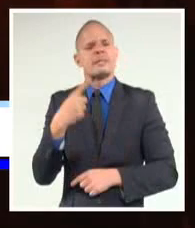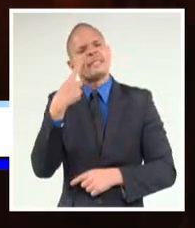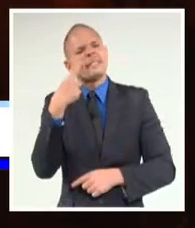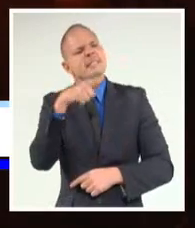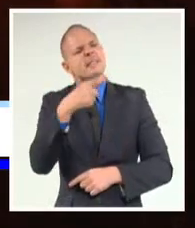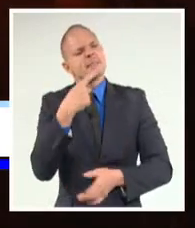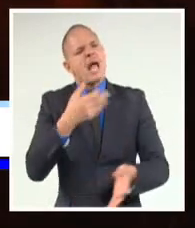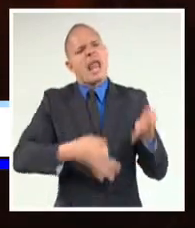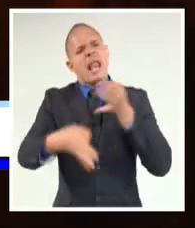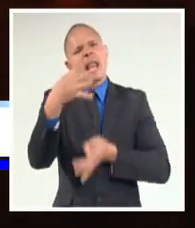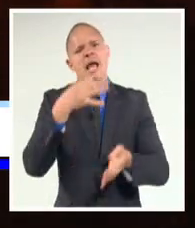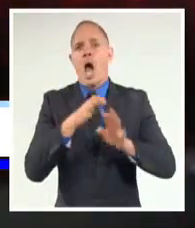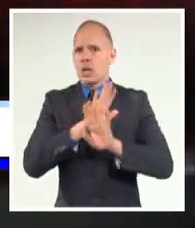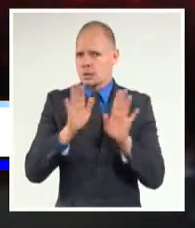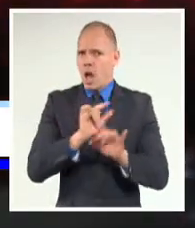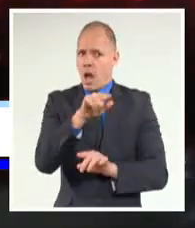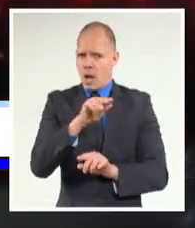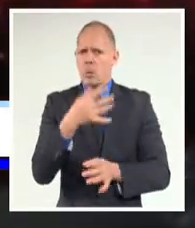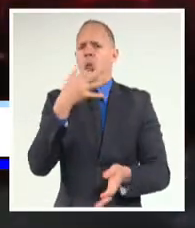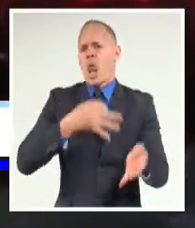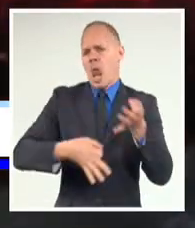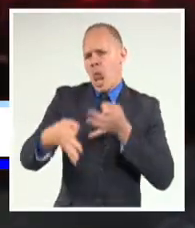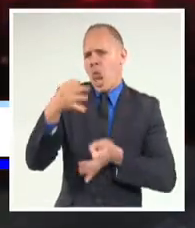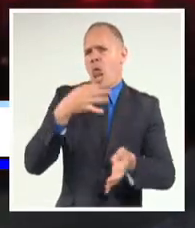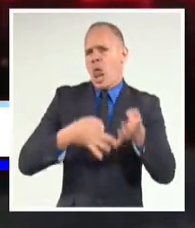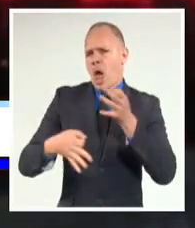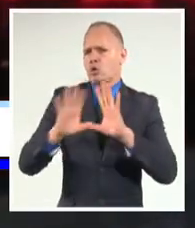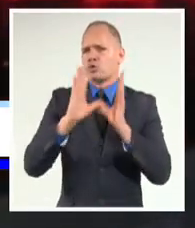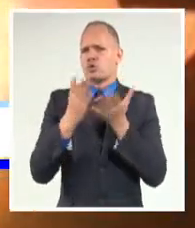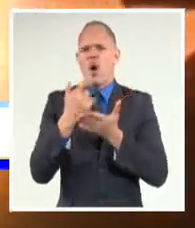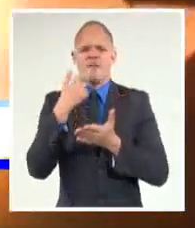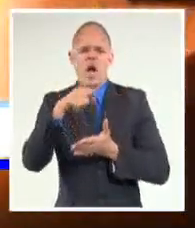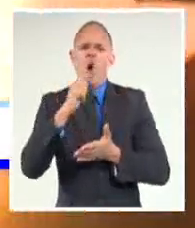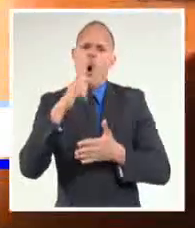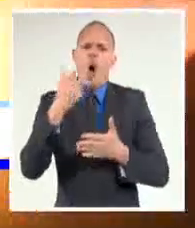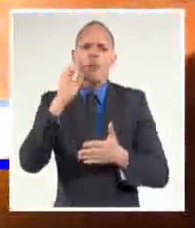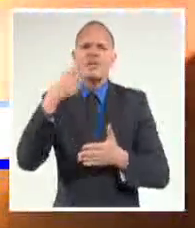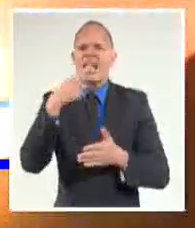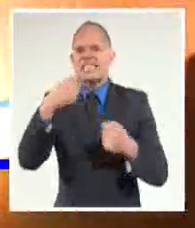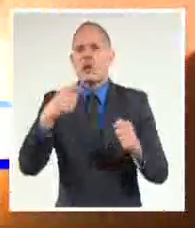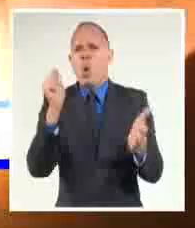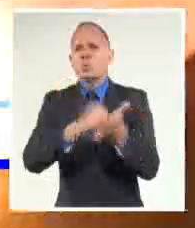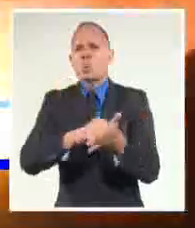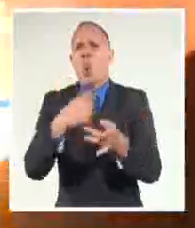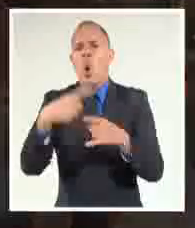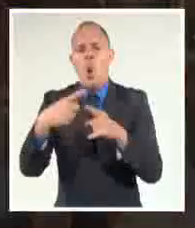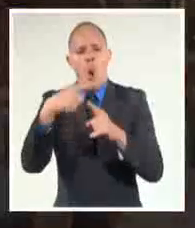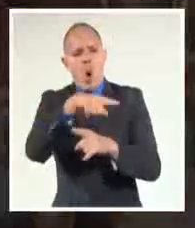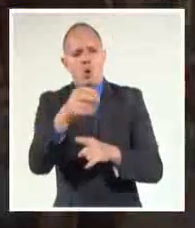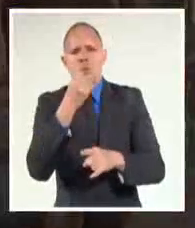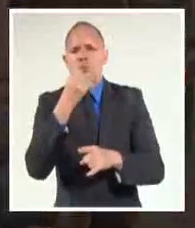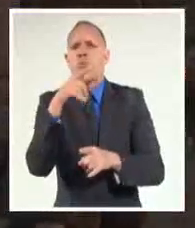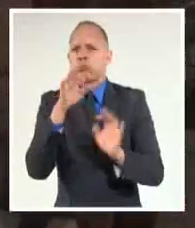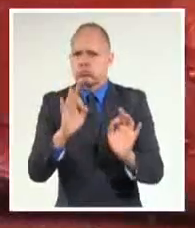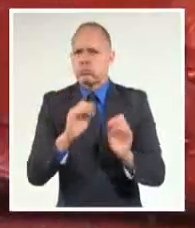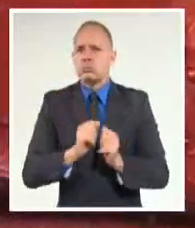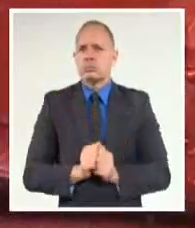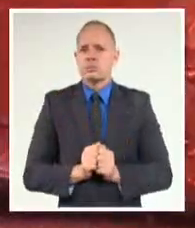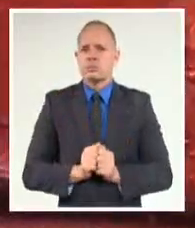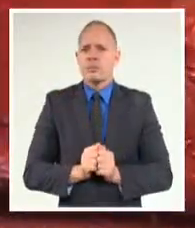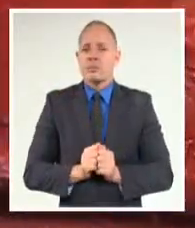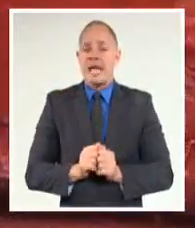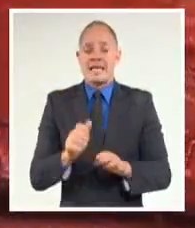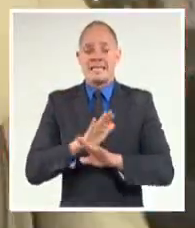factibilidad técnica y potencialidades para producir aceros aleados y especiales en la empresa Acinoc Las Tunas. Este